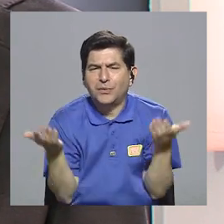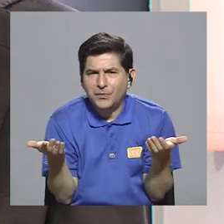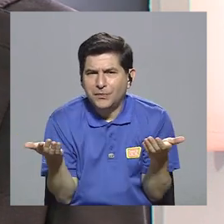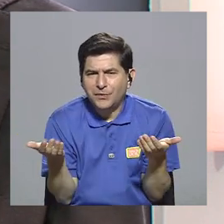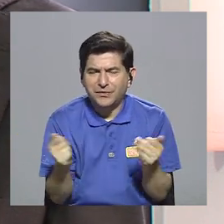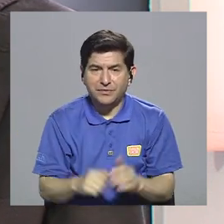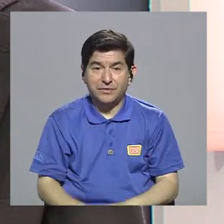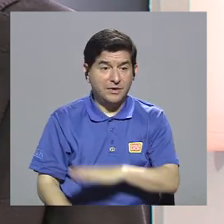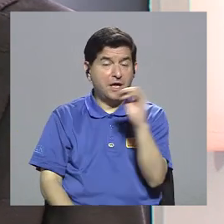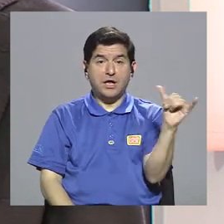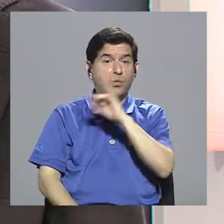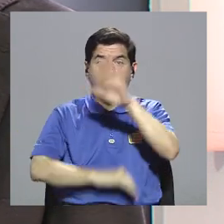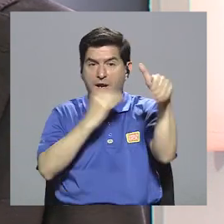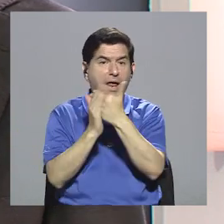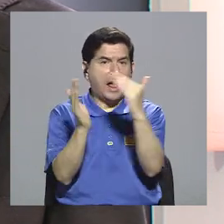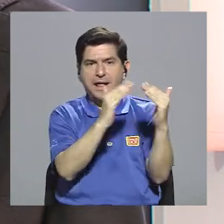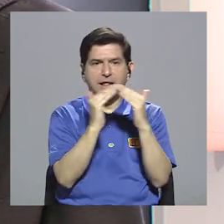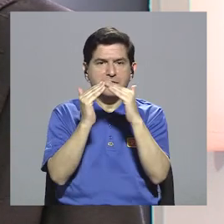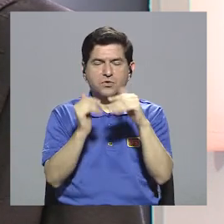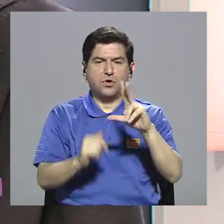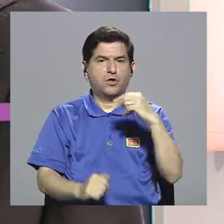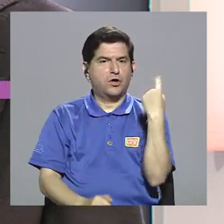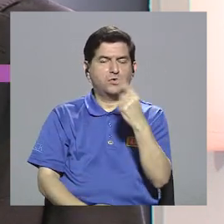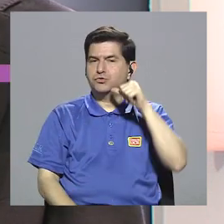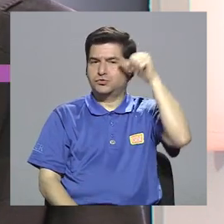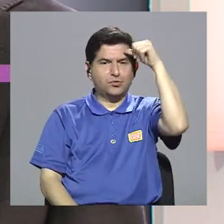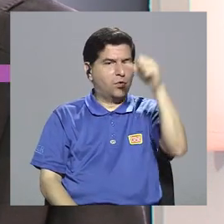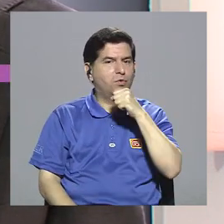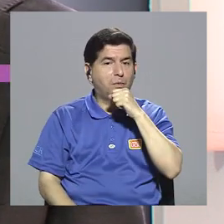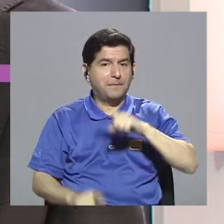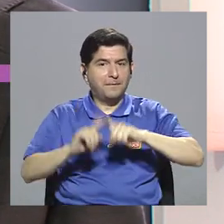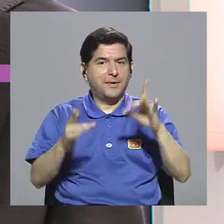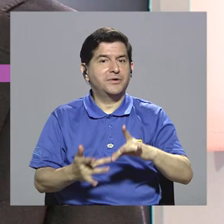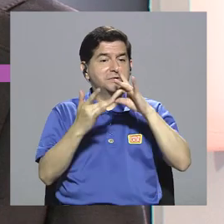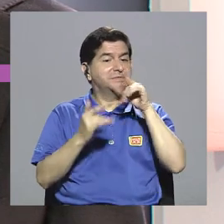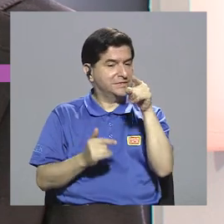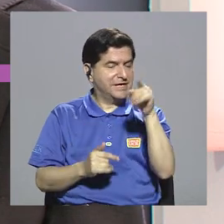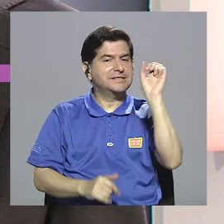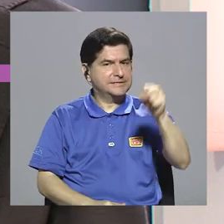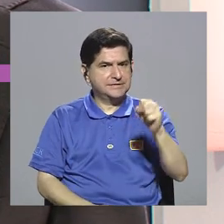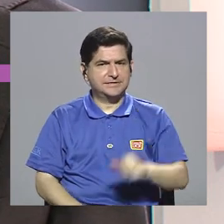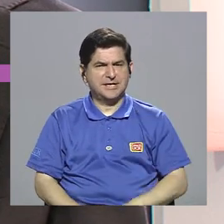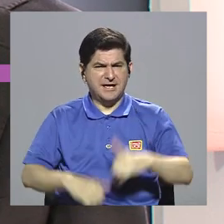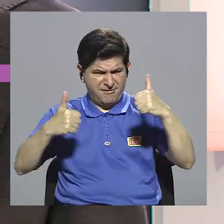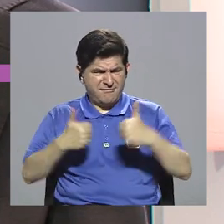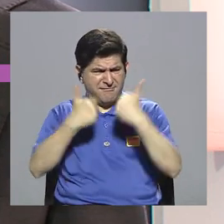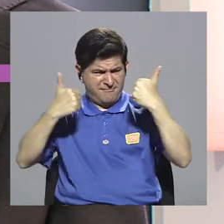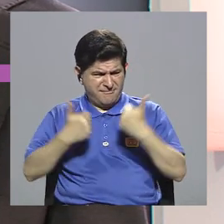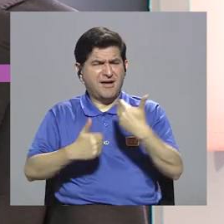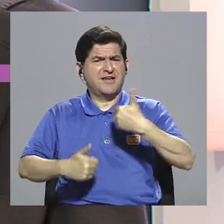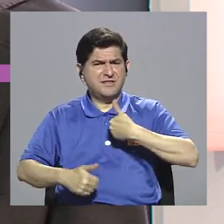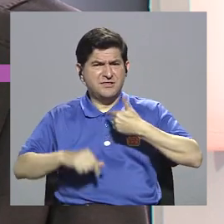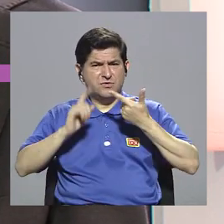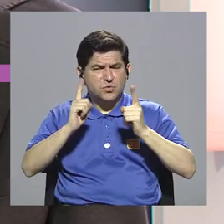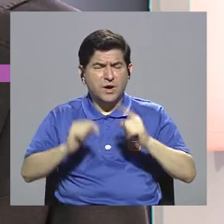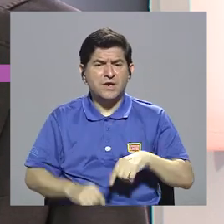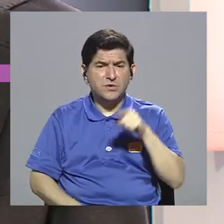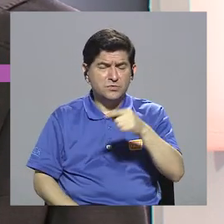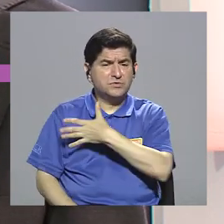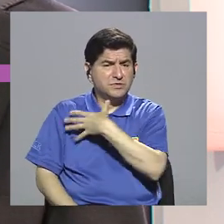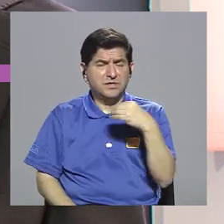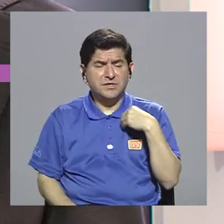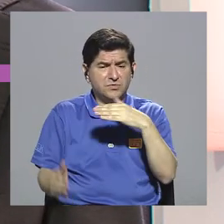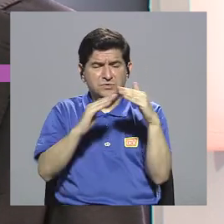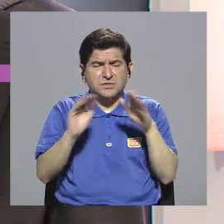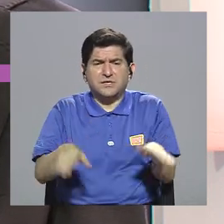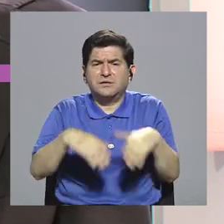también a toda la comunidad no solamente el adulto mayor pero en particular a ella cuáles son los desafíos que está teniendo como le gustaría que sociedad